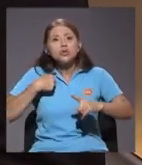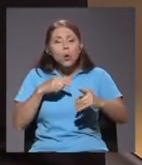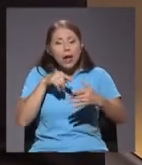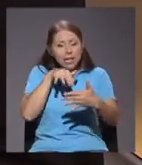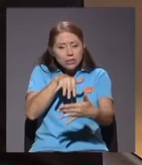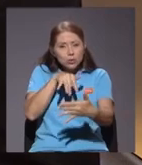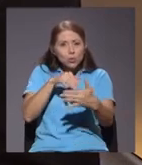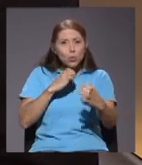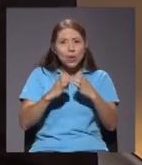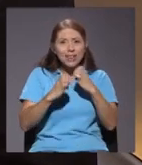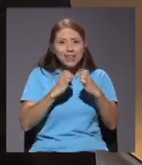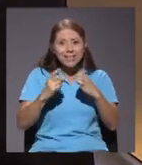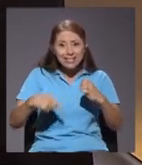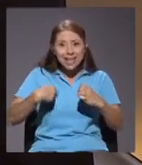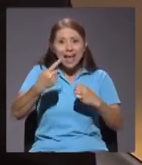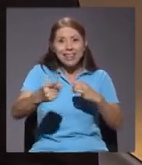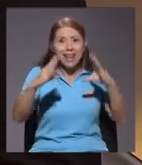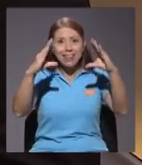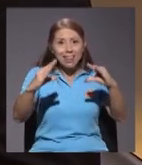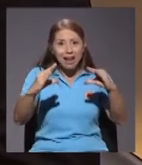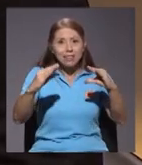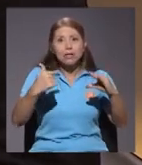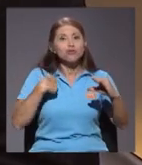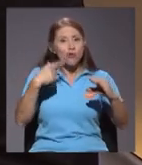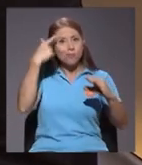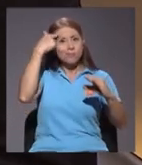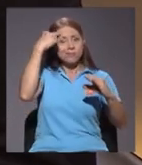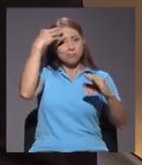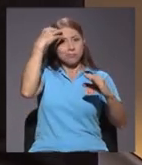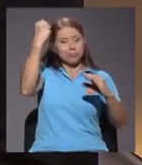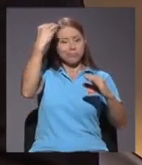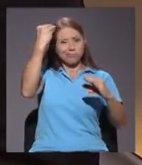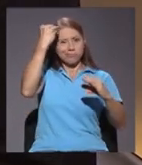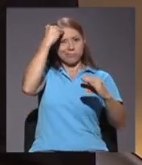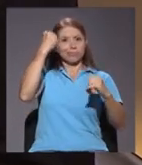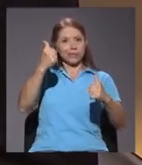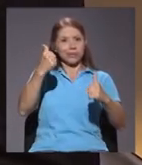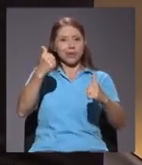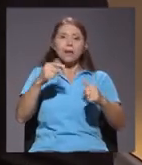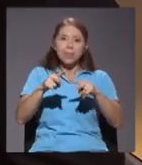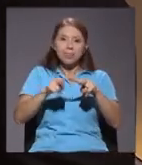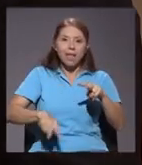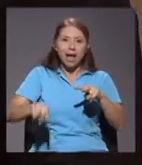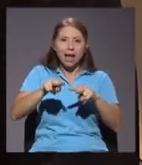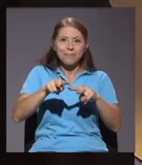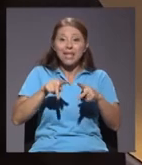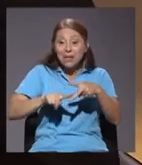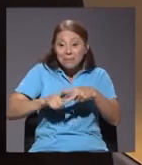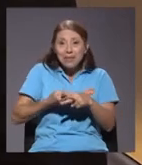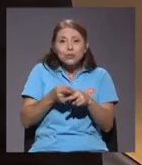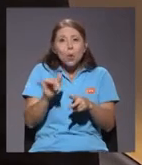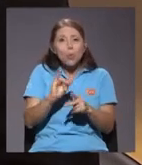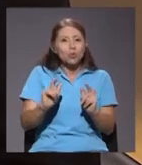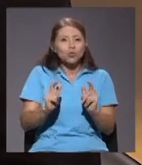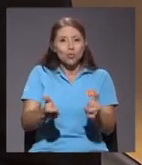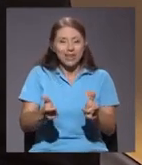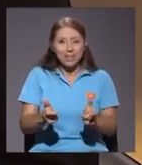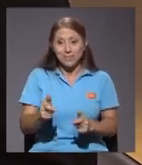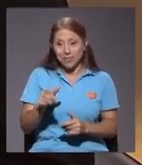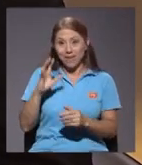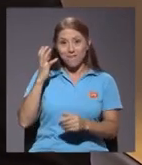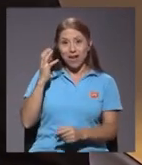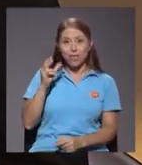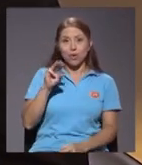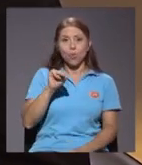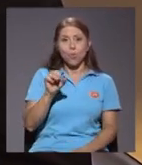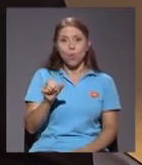todo muy buena memoria y entonces me pega muy rápido y eso es una enorme ventaja para mí empezó casi de suerte nosotros en el monumental hicimos que fue un